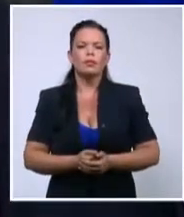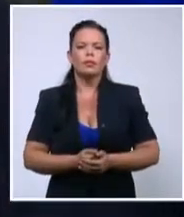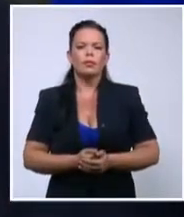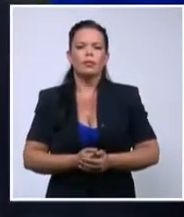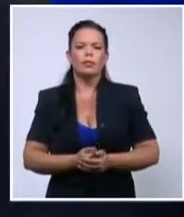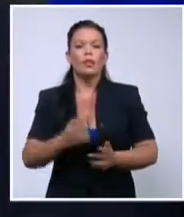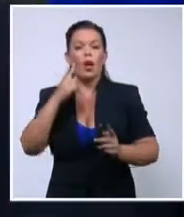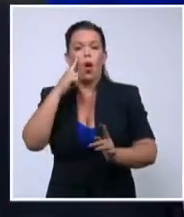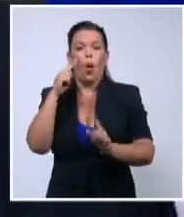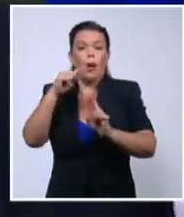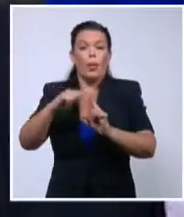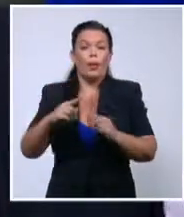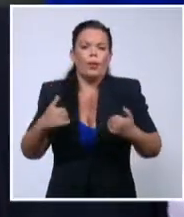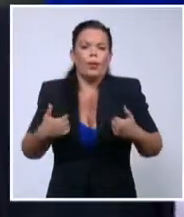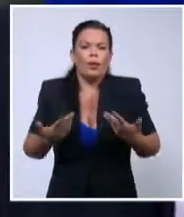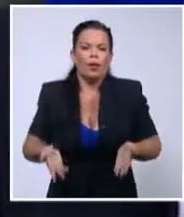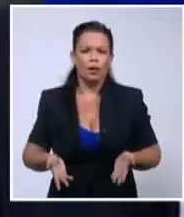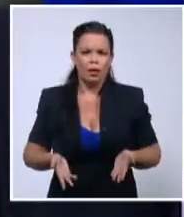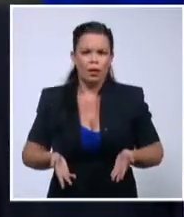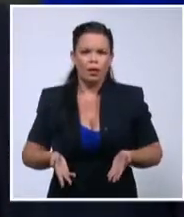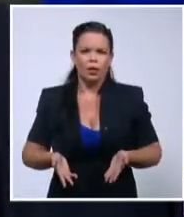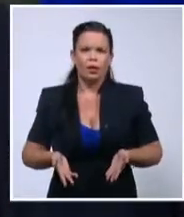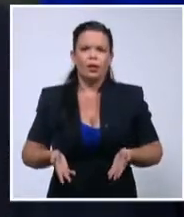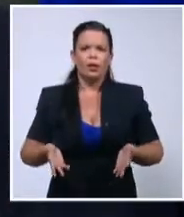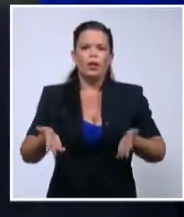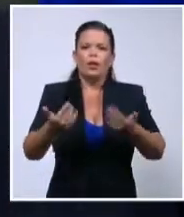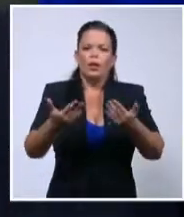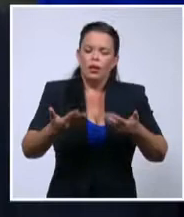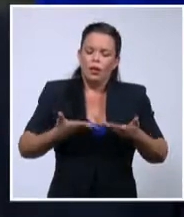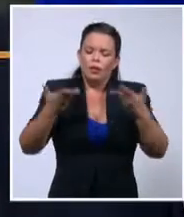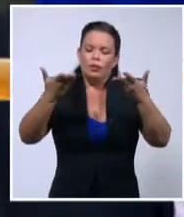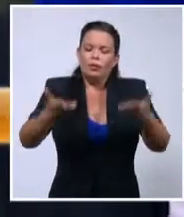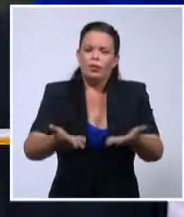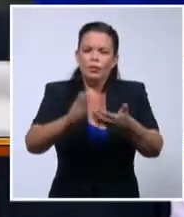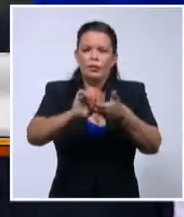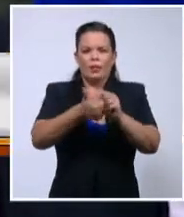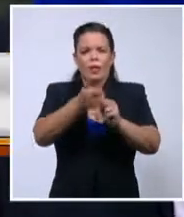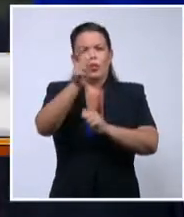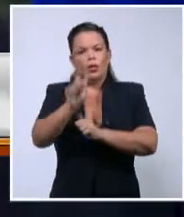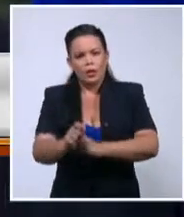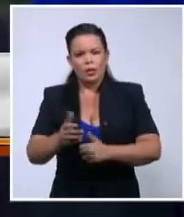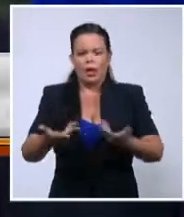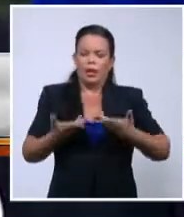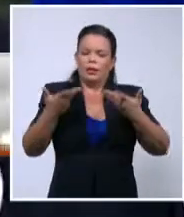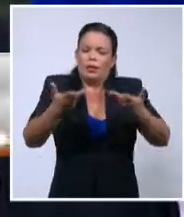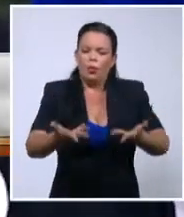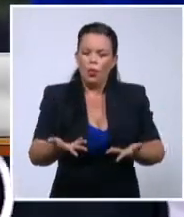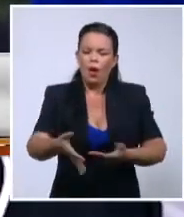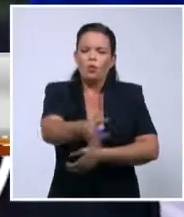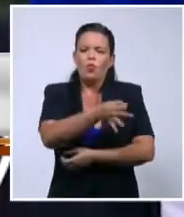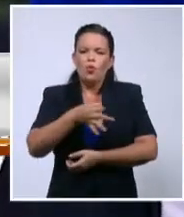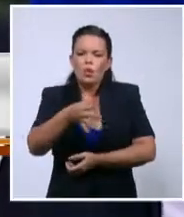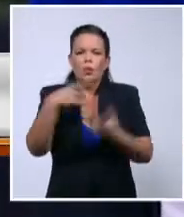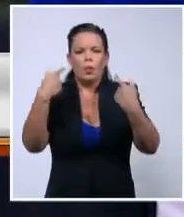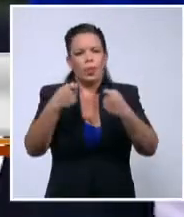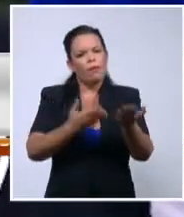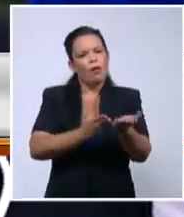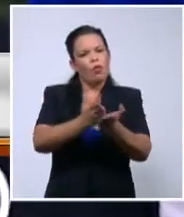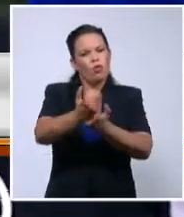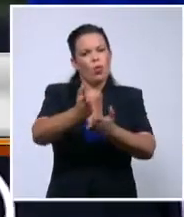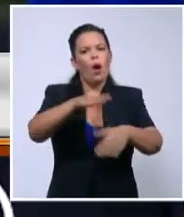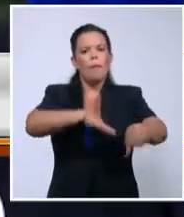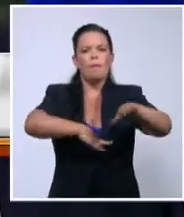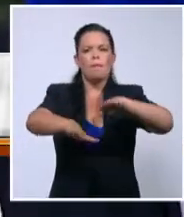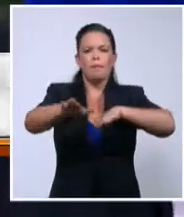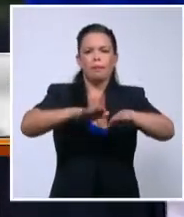bueno, estimular a nuestros atletas, estimular al municipio, que sigan preparándose nuestros atletas, los que